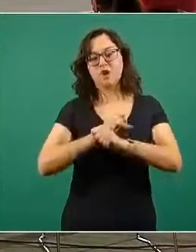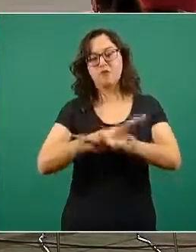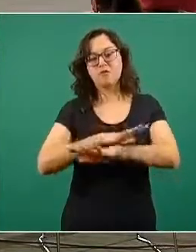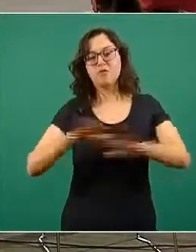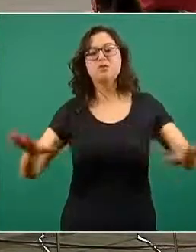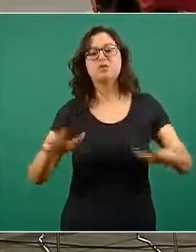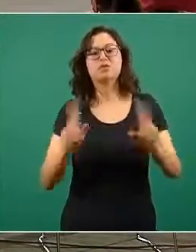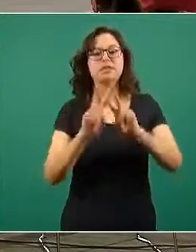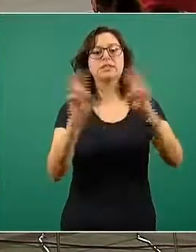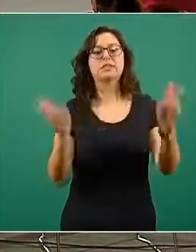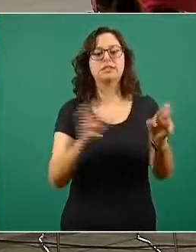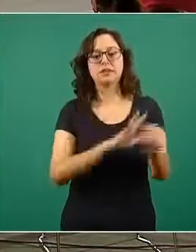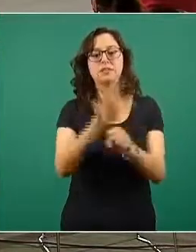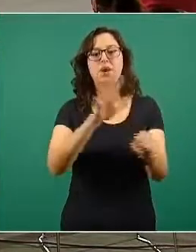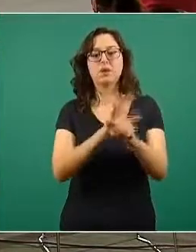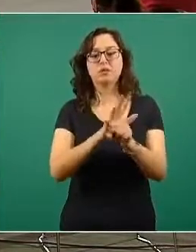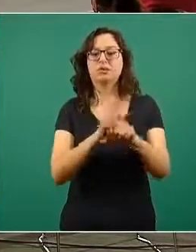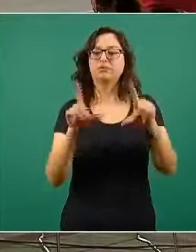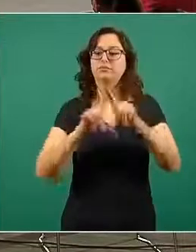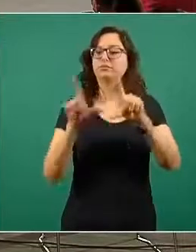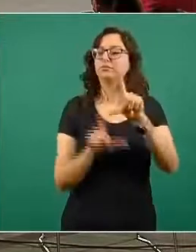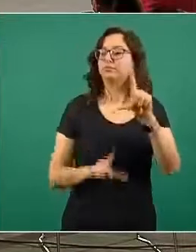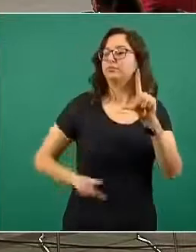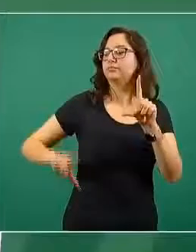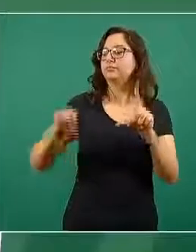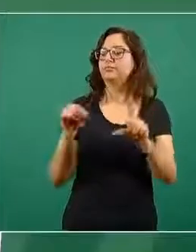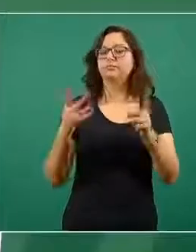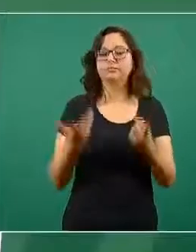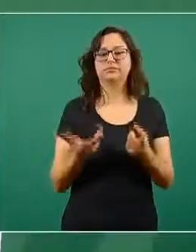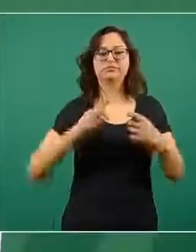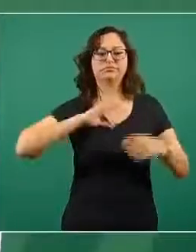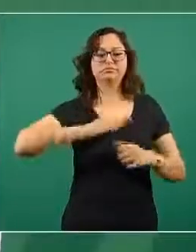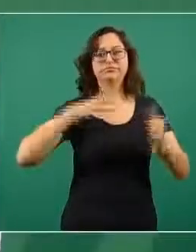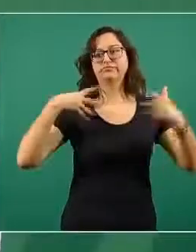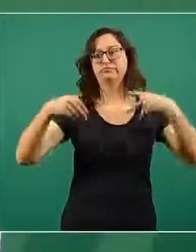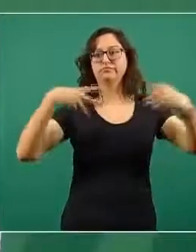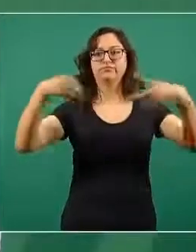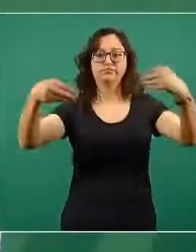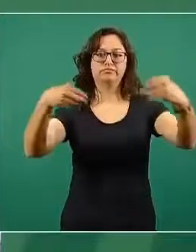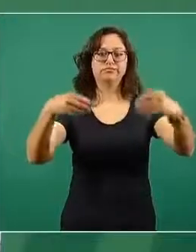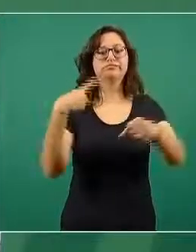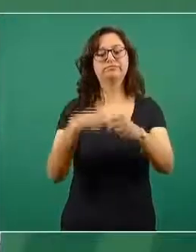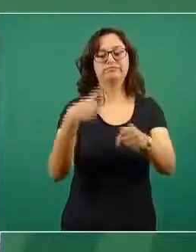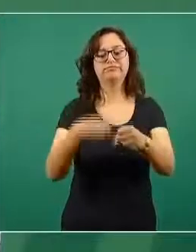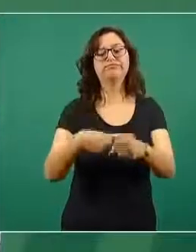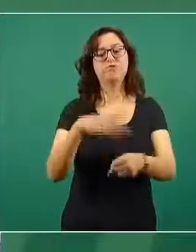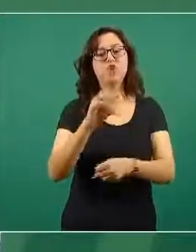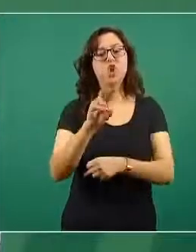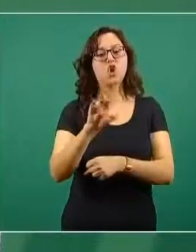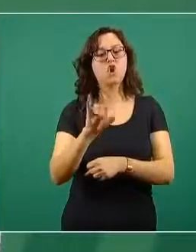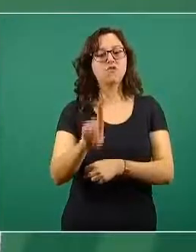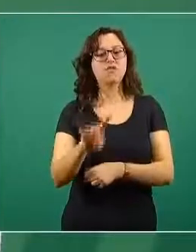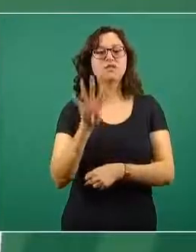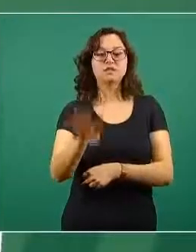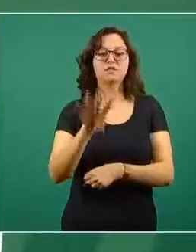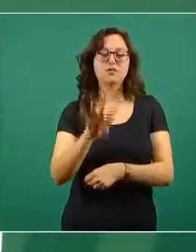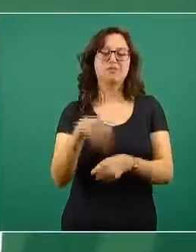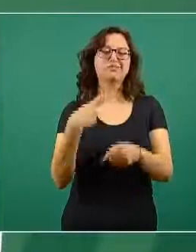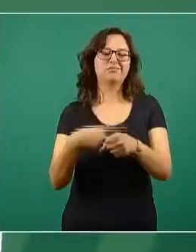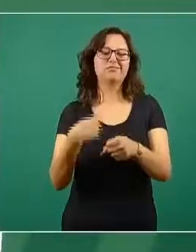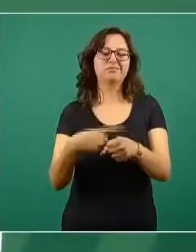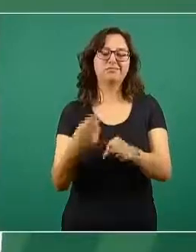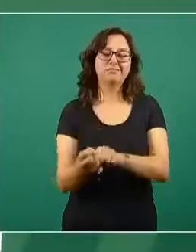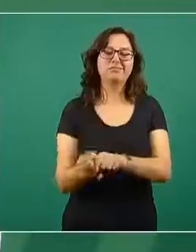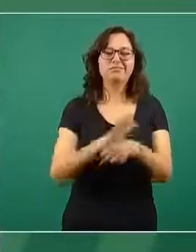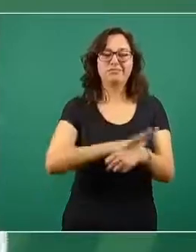la situación que guarda la epidemia de la COVID-19, enfermedad causada por el virus SARS-CoV-2.